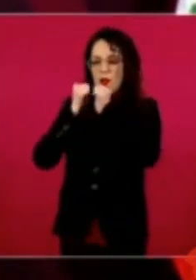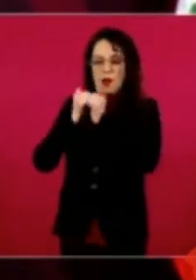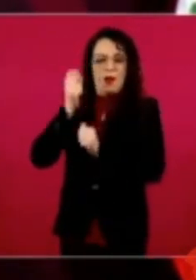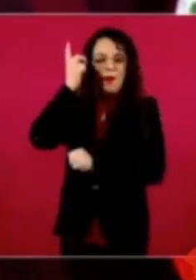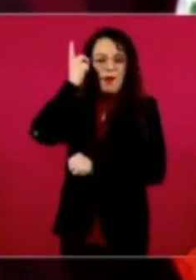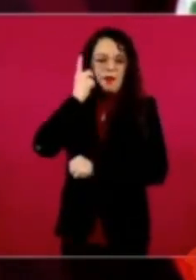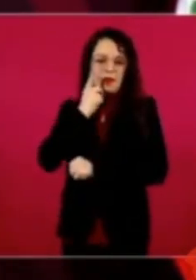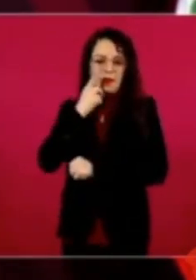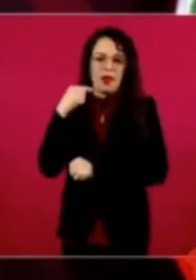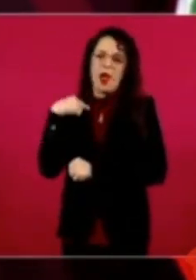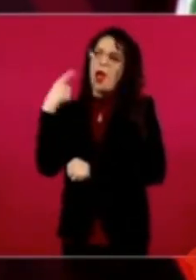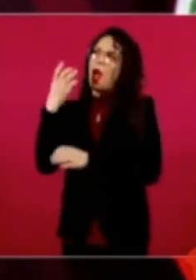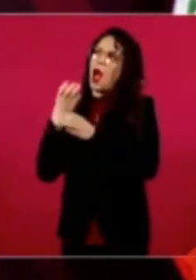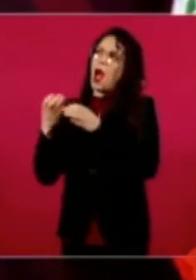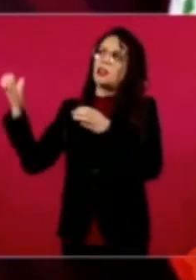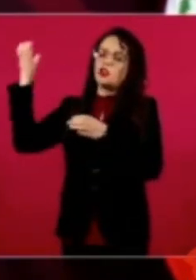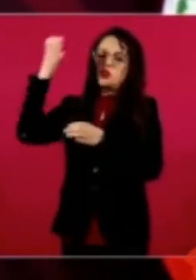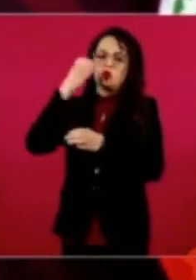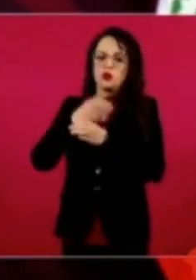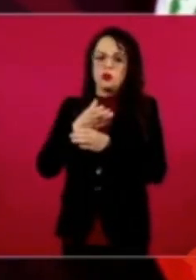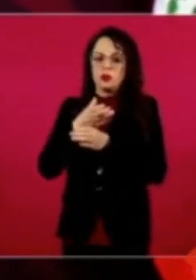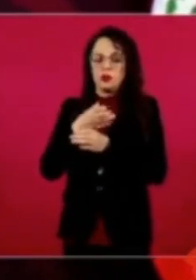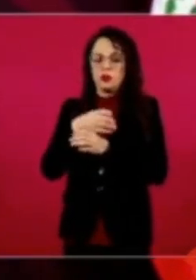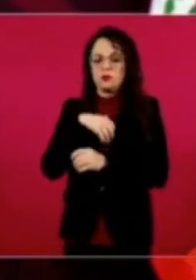porque era